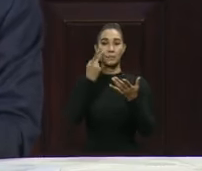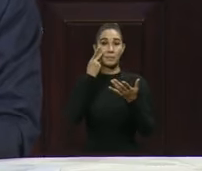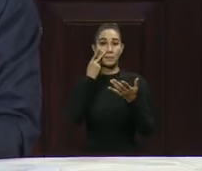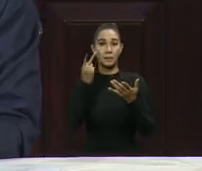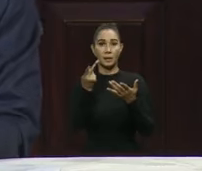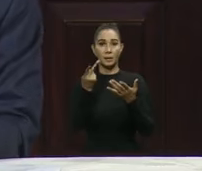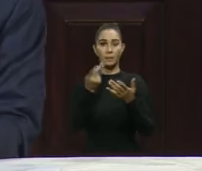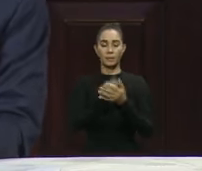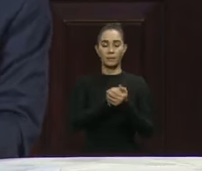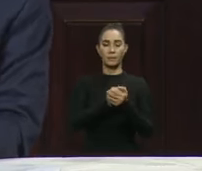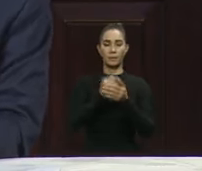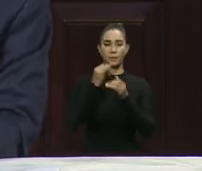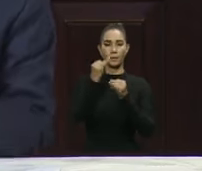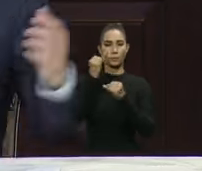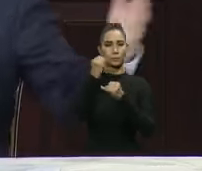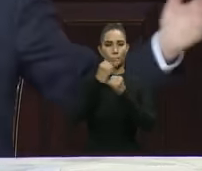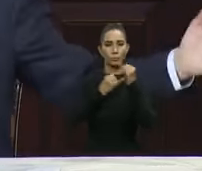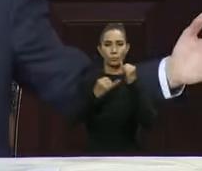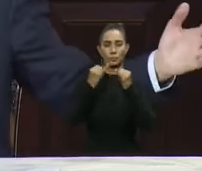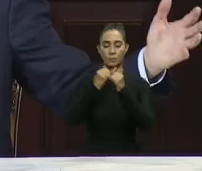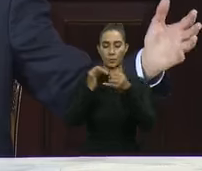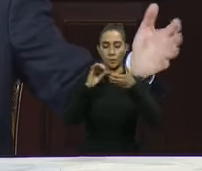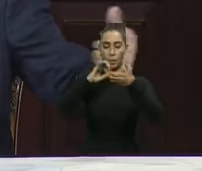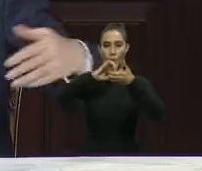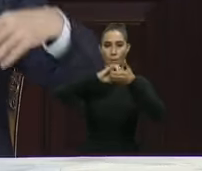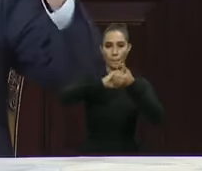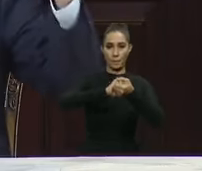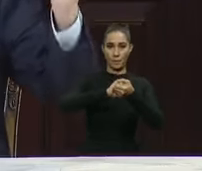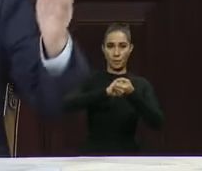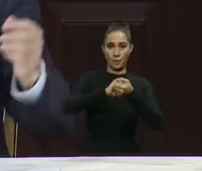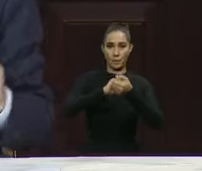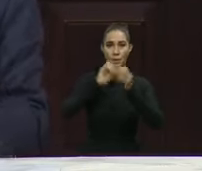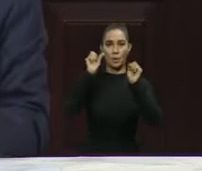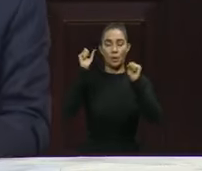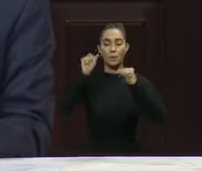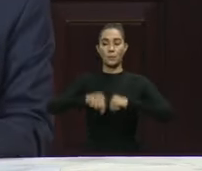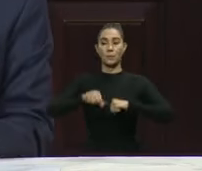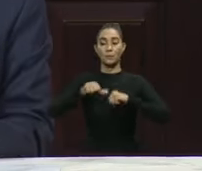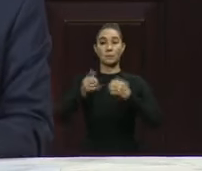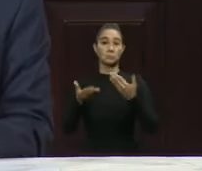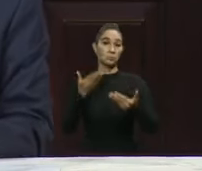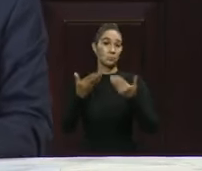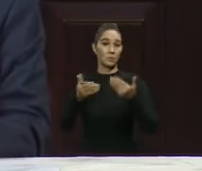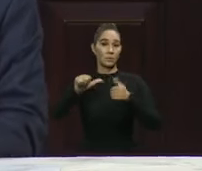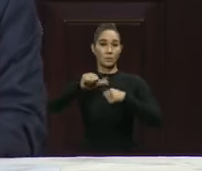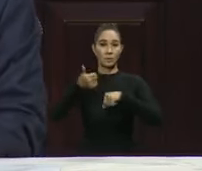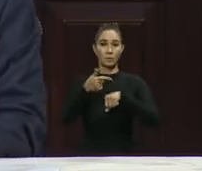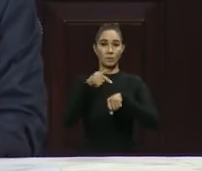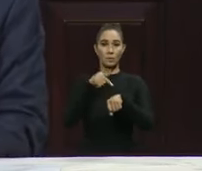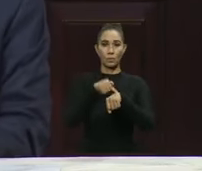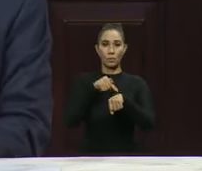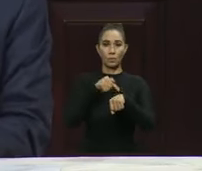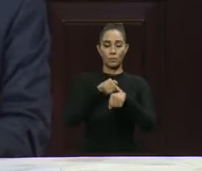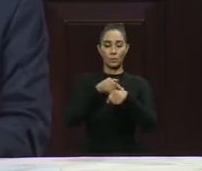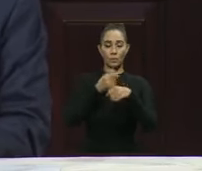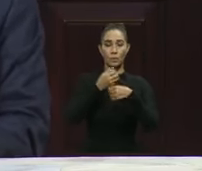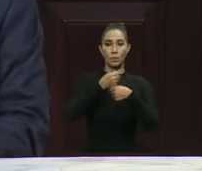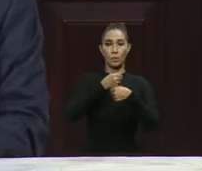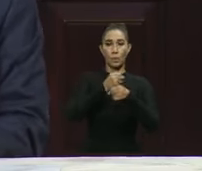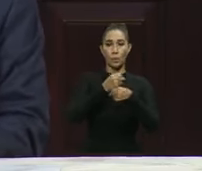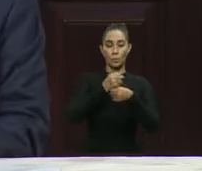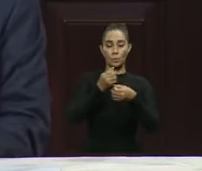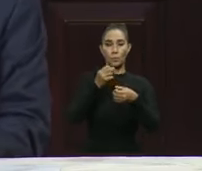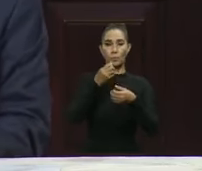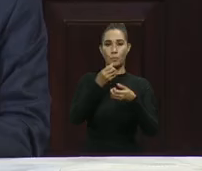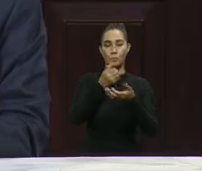del siglo, del último siglo, o sea, combinado. Puede que en otro momento un producto, por razones X,